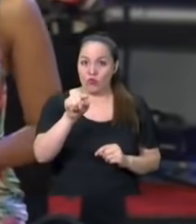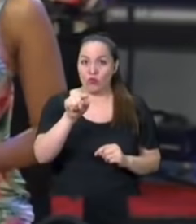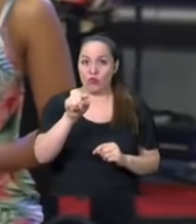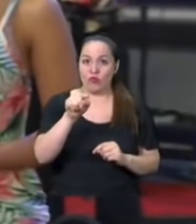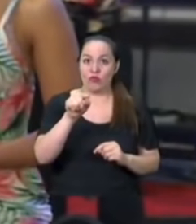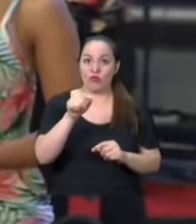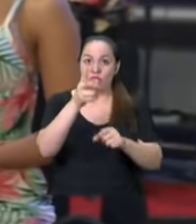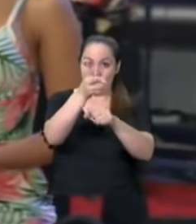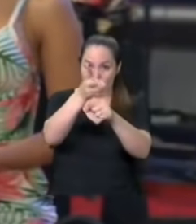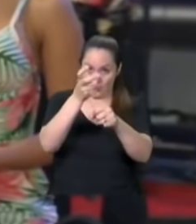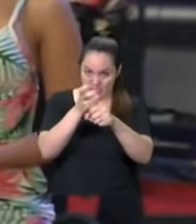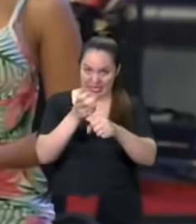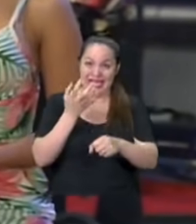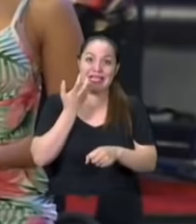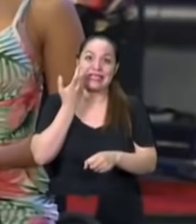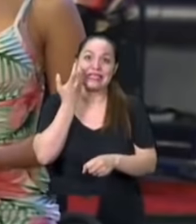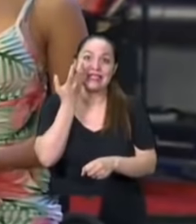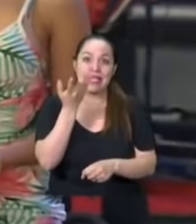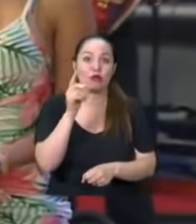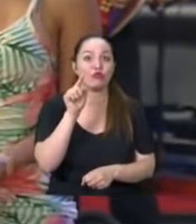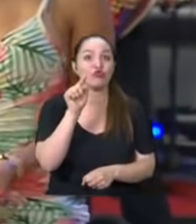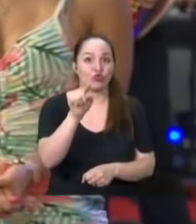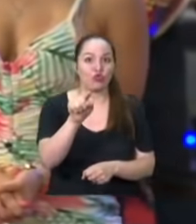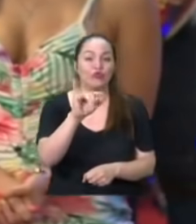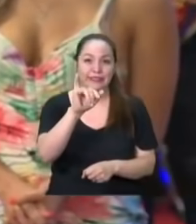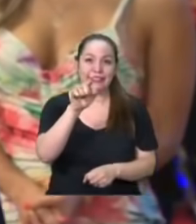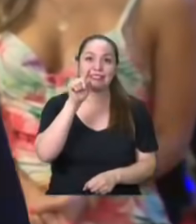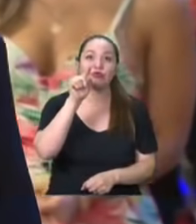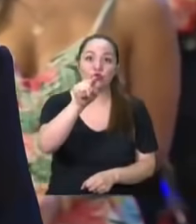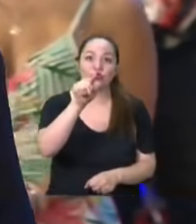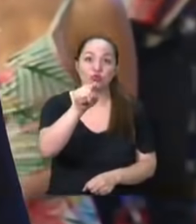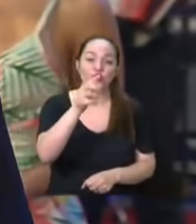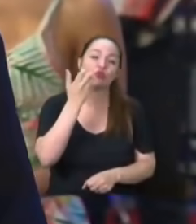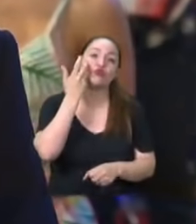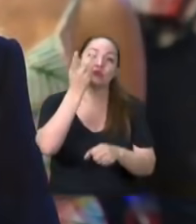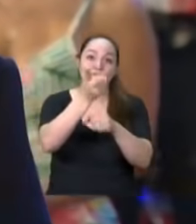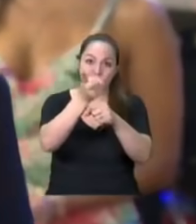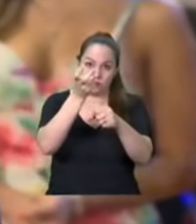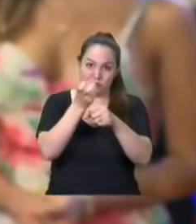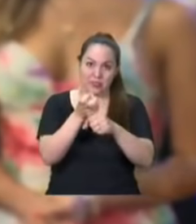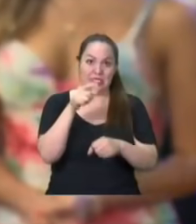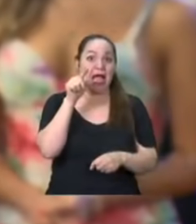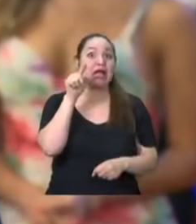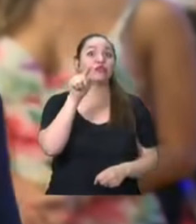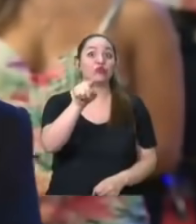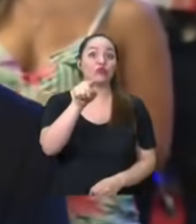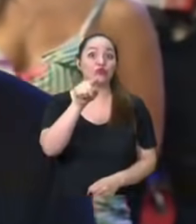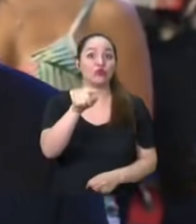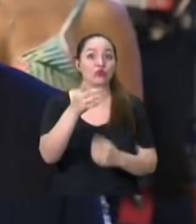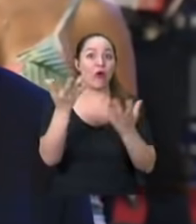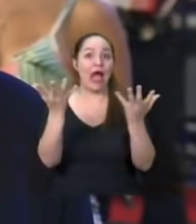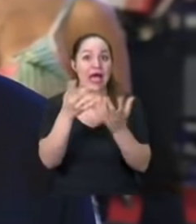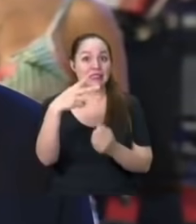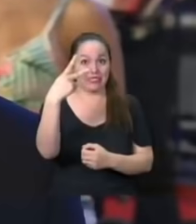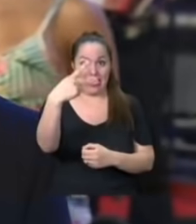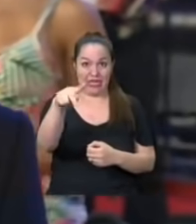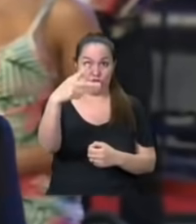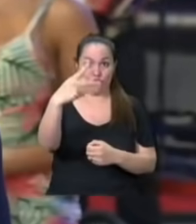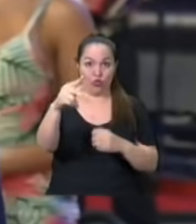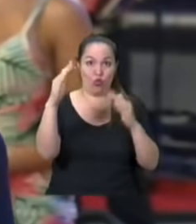a ti. Sí, a ti te quiero invitar. Porque quiero que tú, desde tu